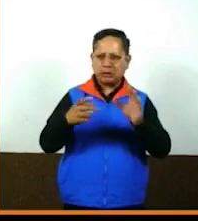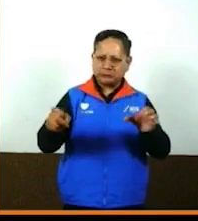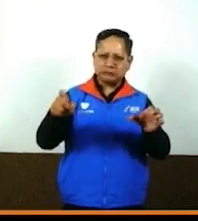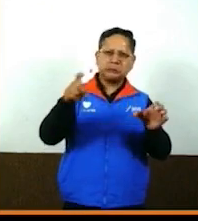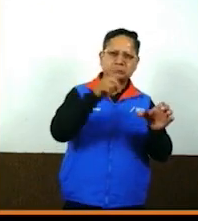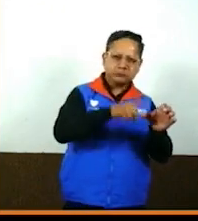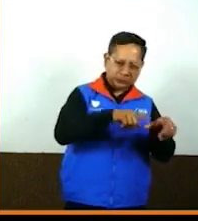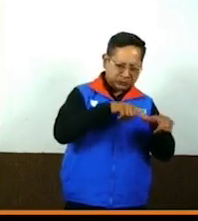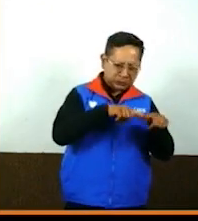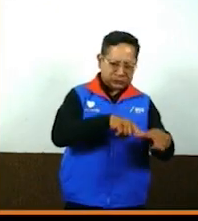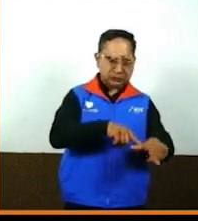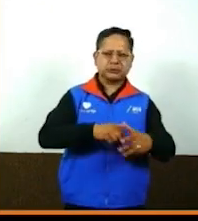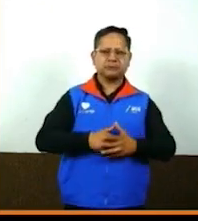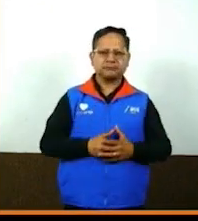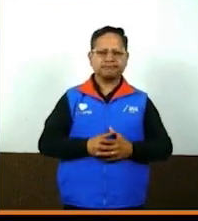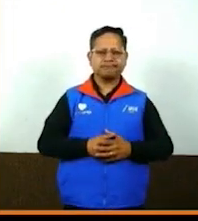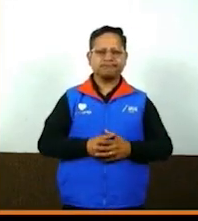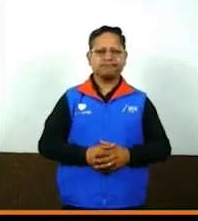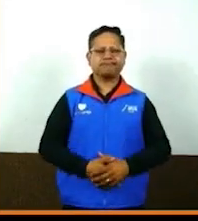parte de nuestra empresa.